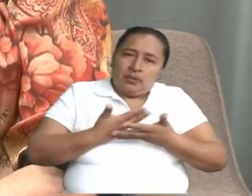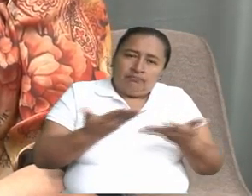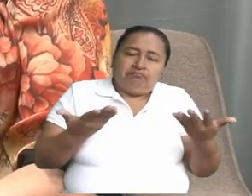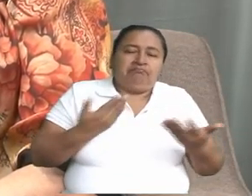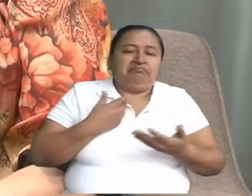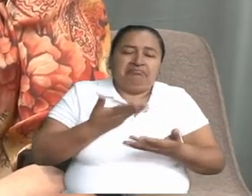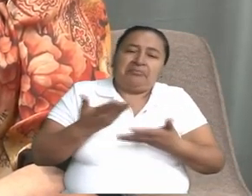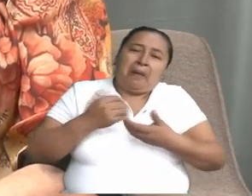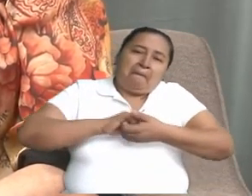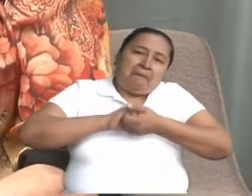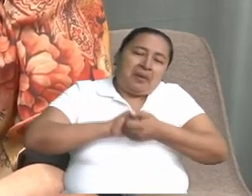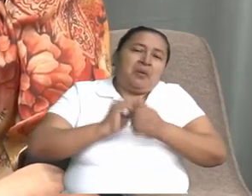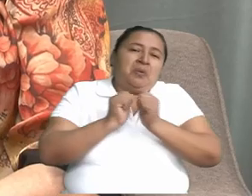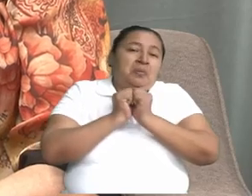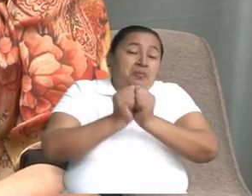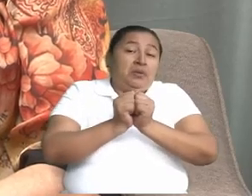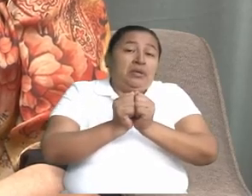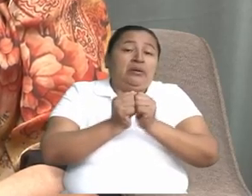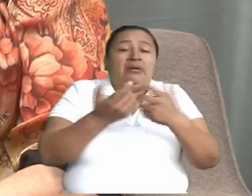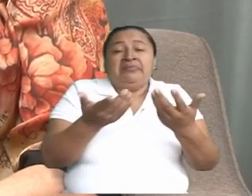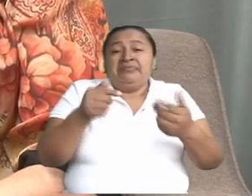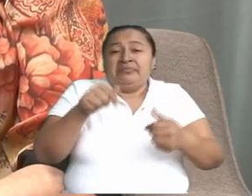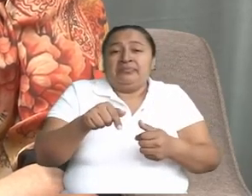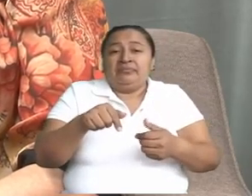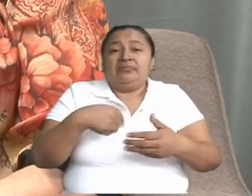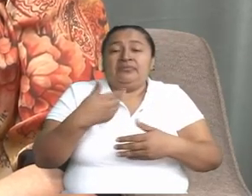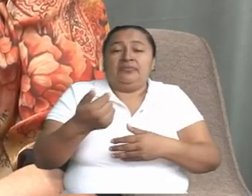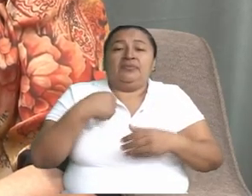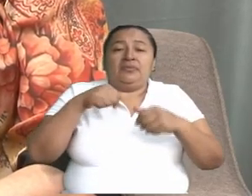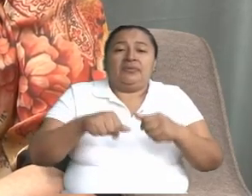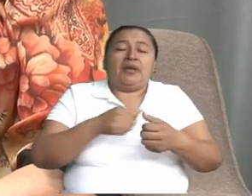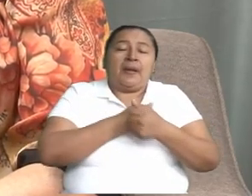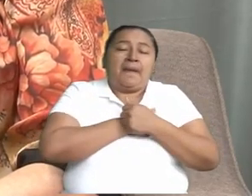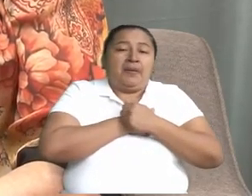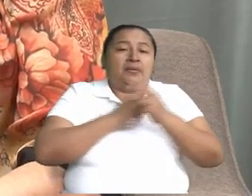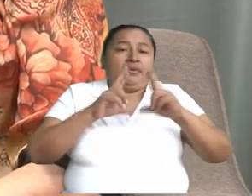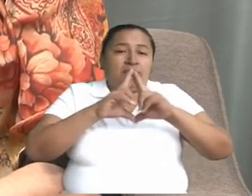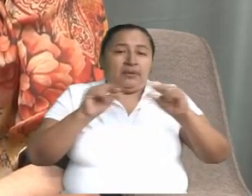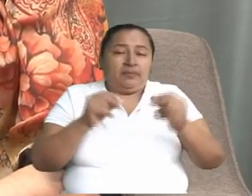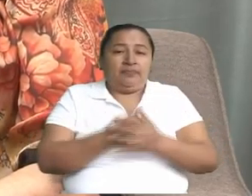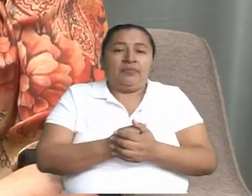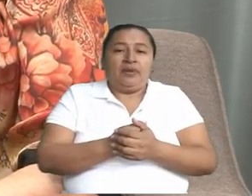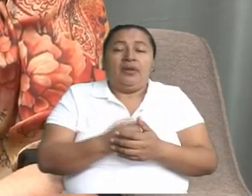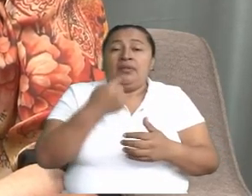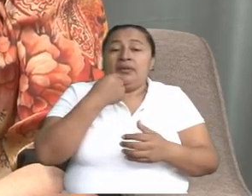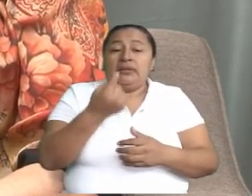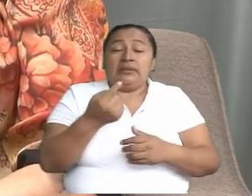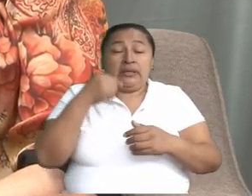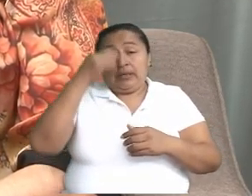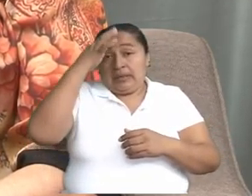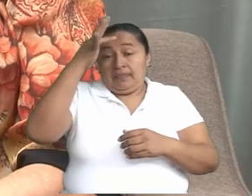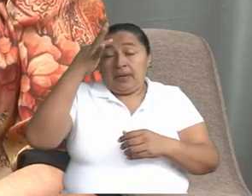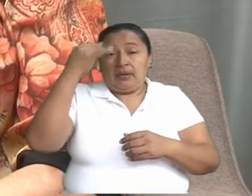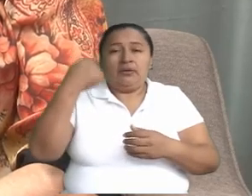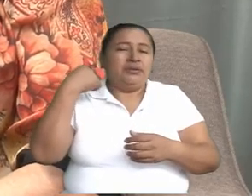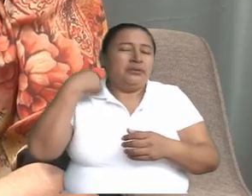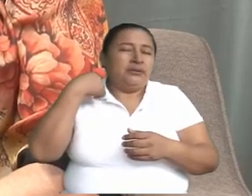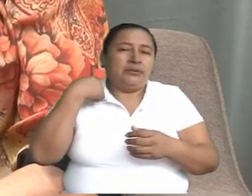amigos y compañeros del gobierno de Nicaragua. Decirles que México